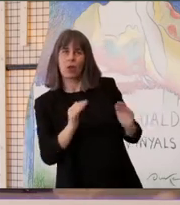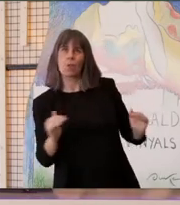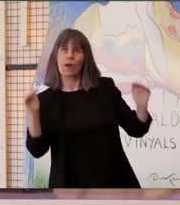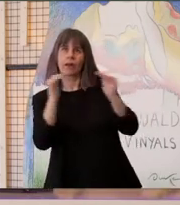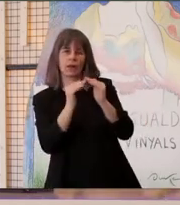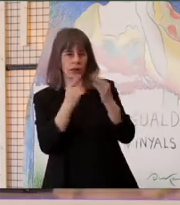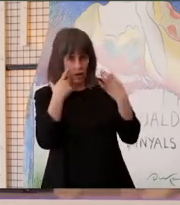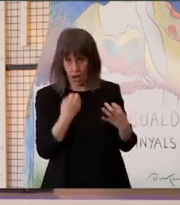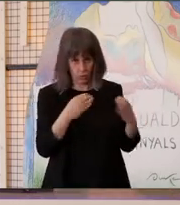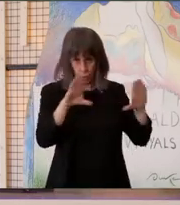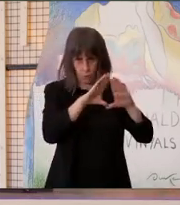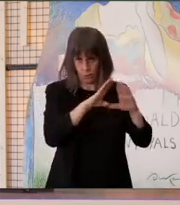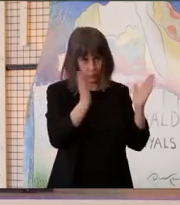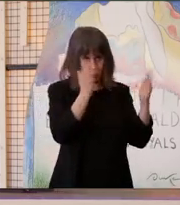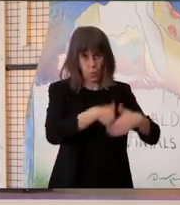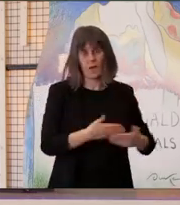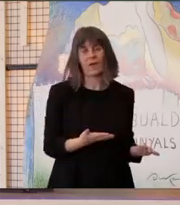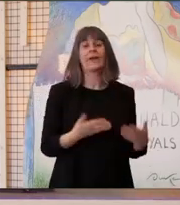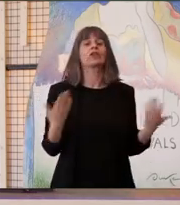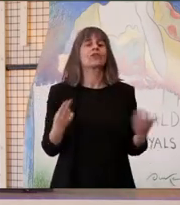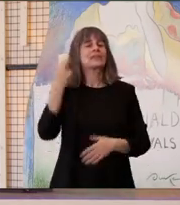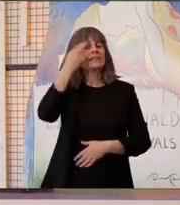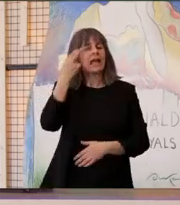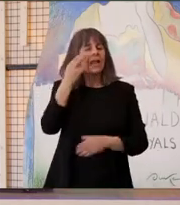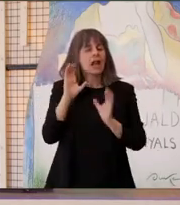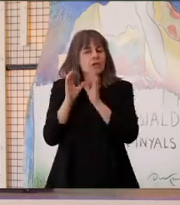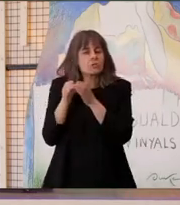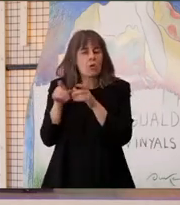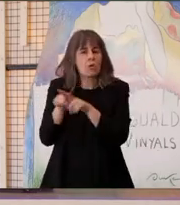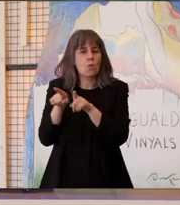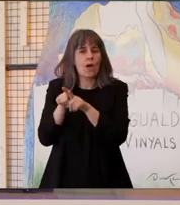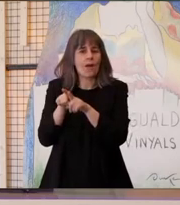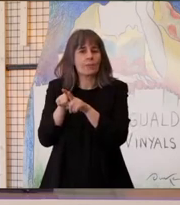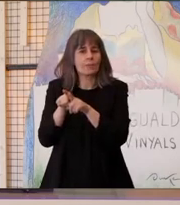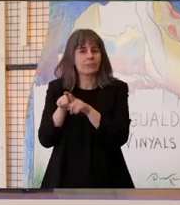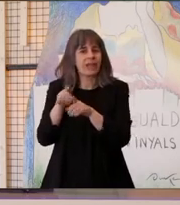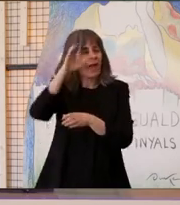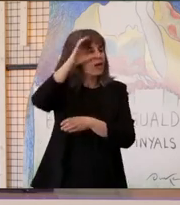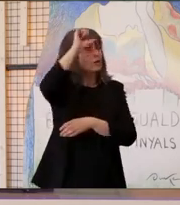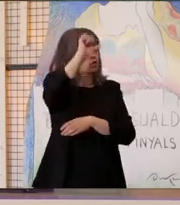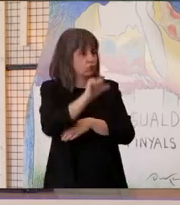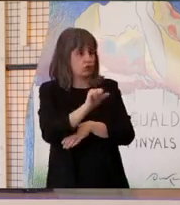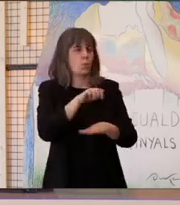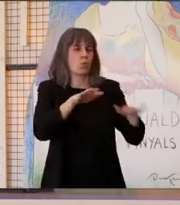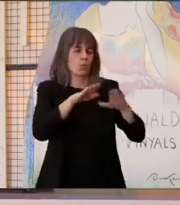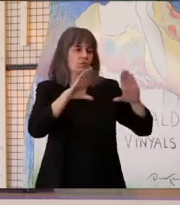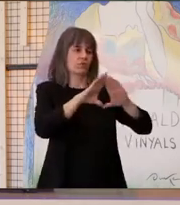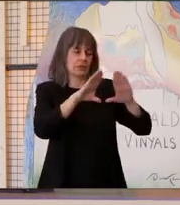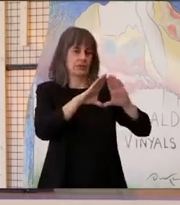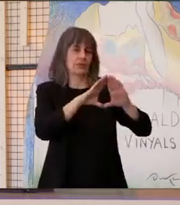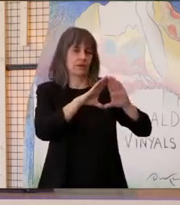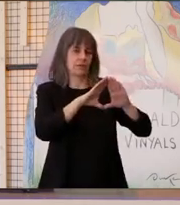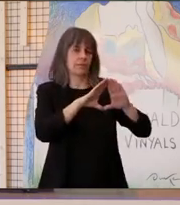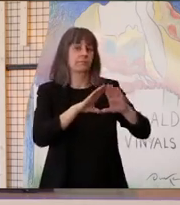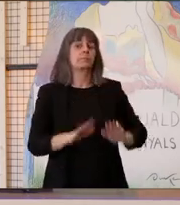que se entienda que el sectarismo es Escuchar al movimiento feminista situado ideológicamente No ahora en cuestión de